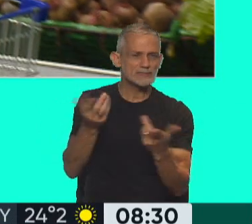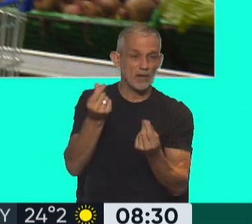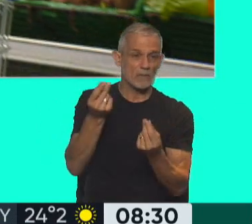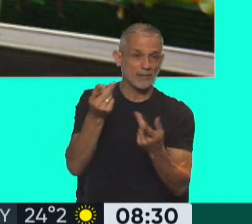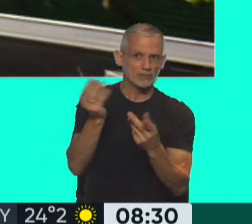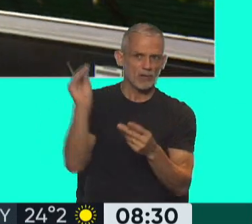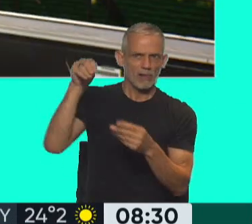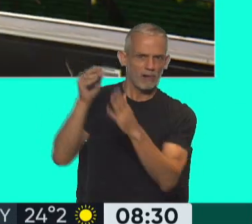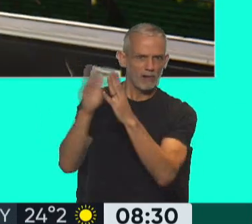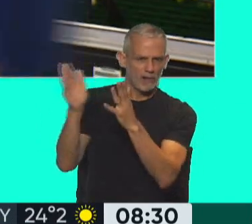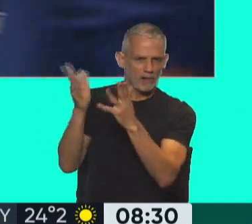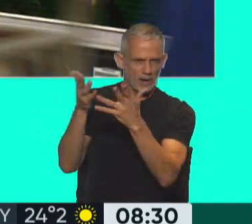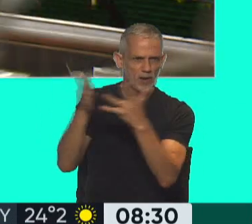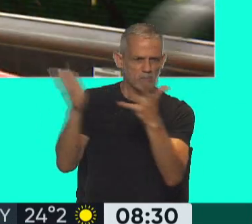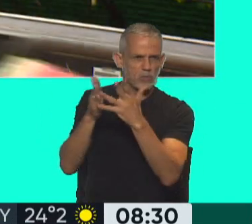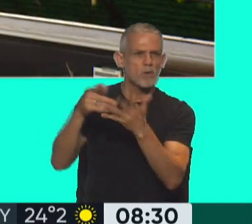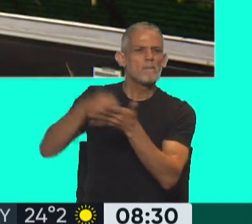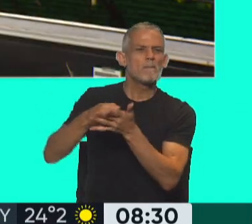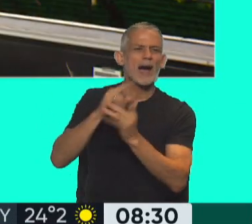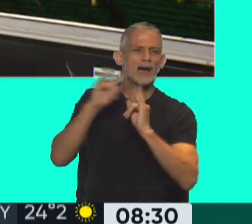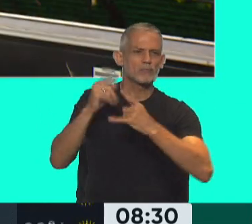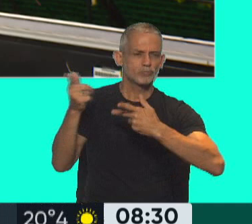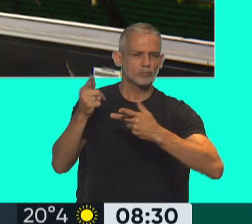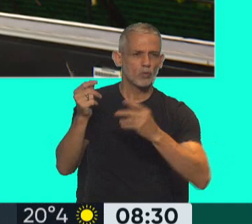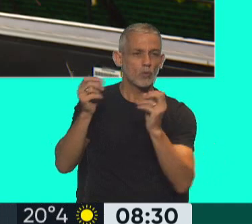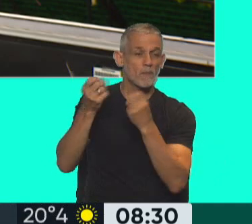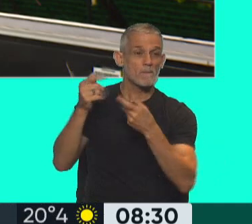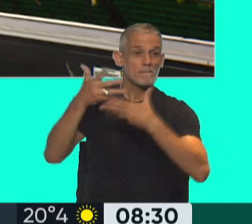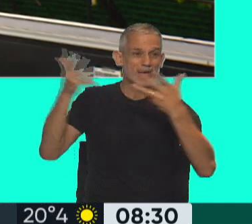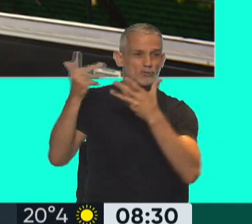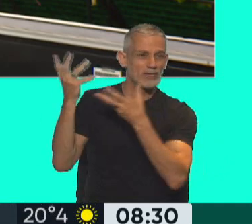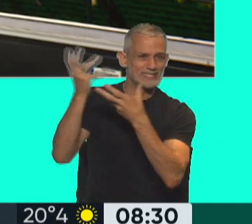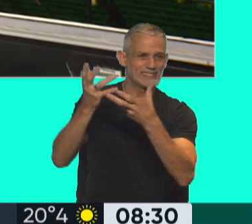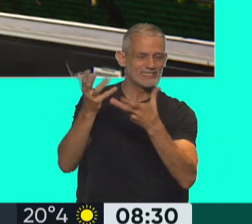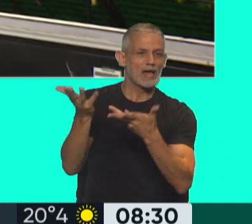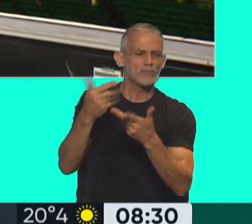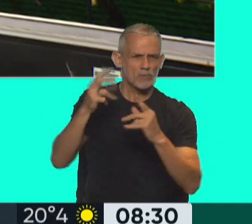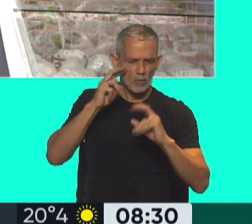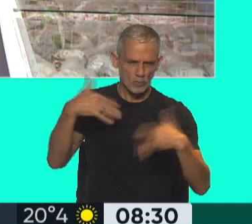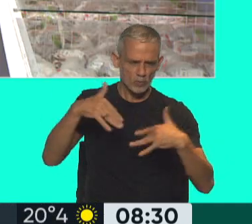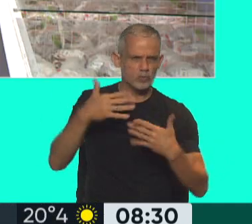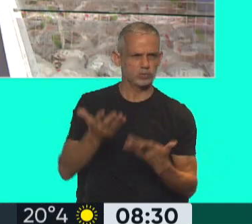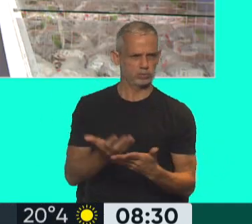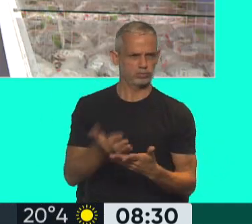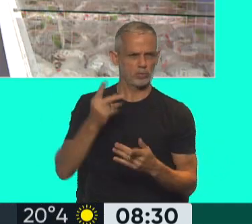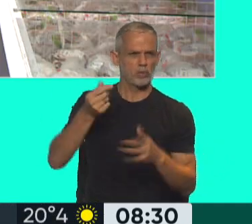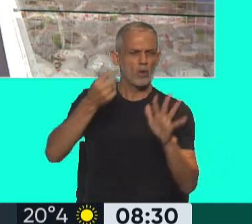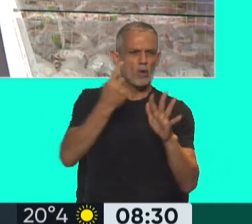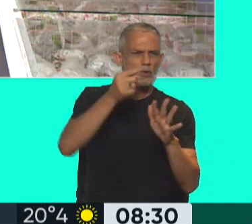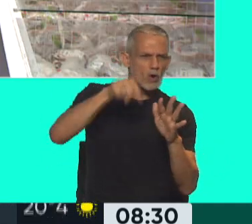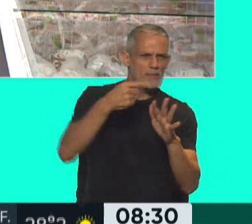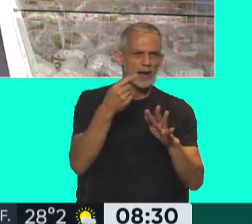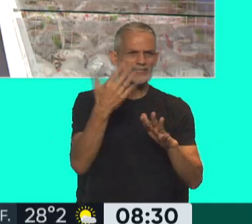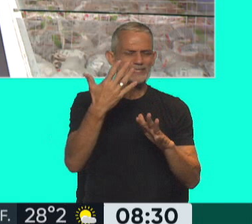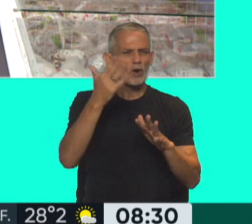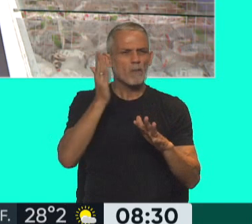ellos efectivamente terminan pagando. Por eso importa y por eso alerta, preocupa que haya sido un punto y medio